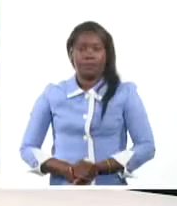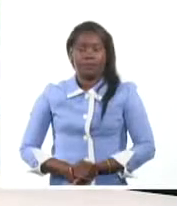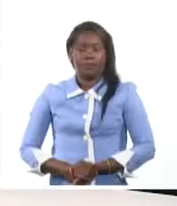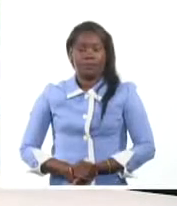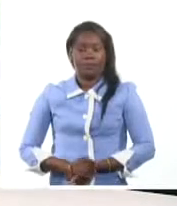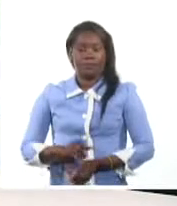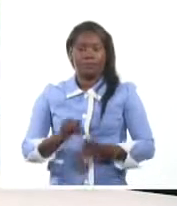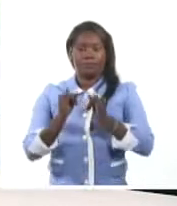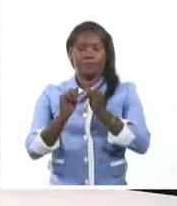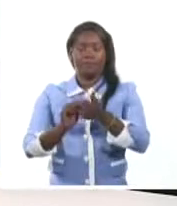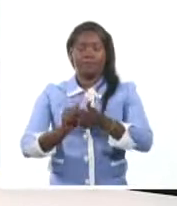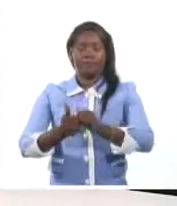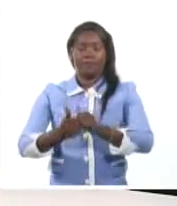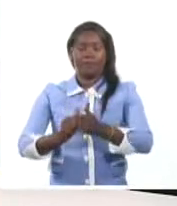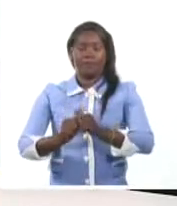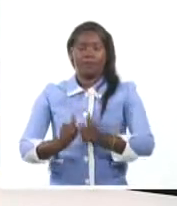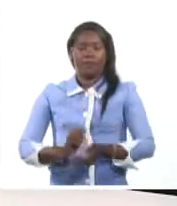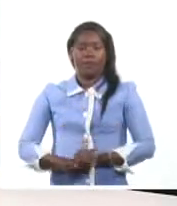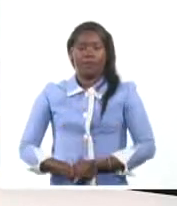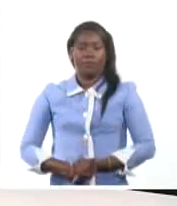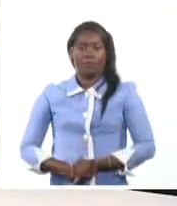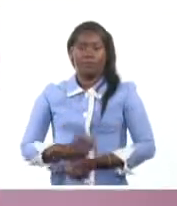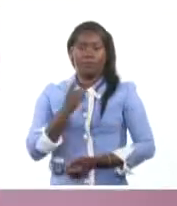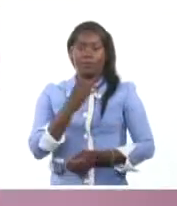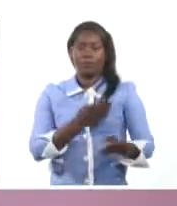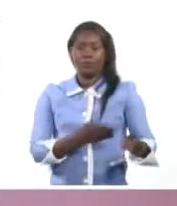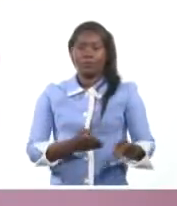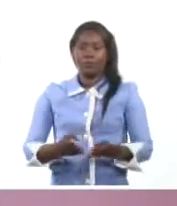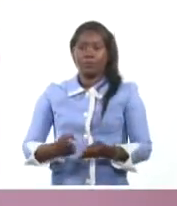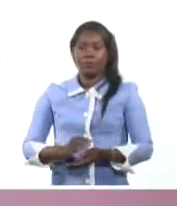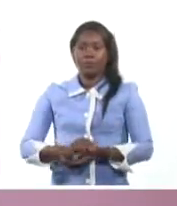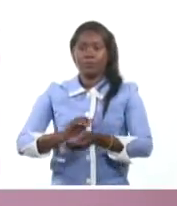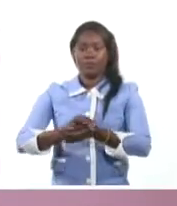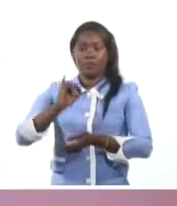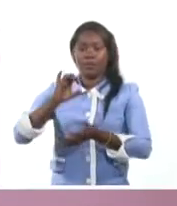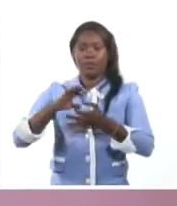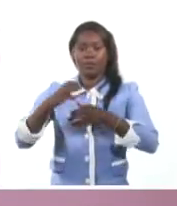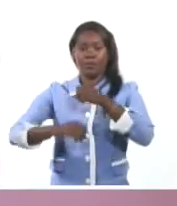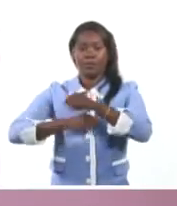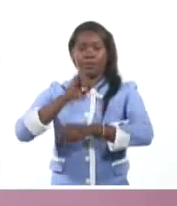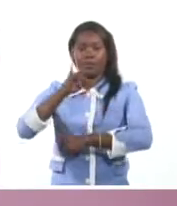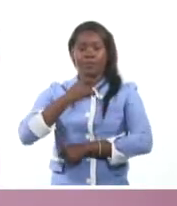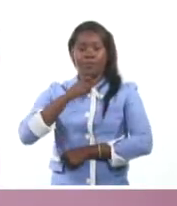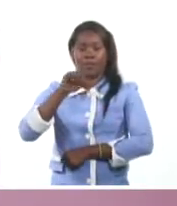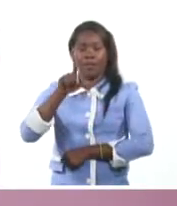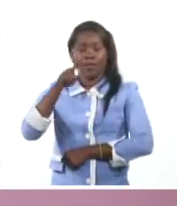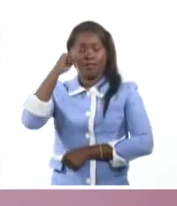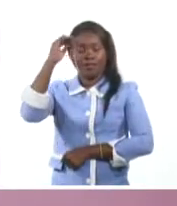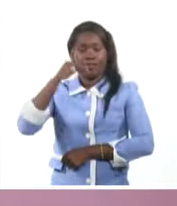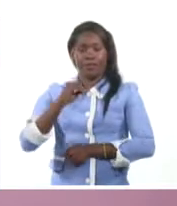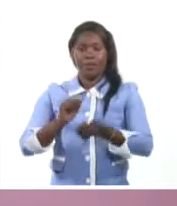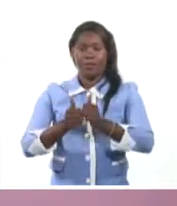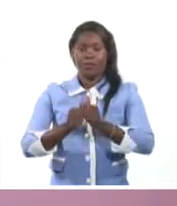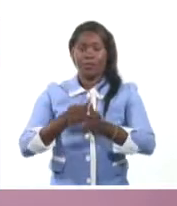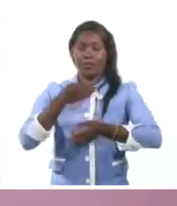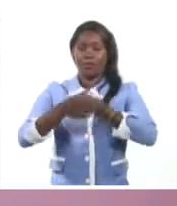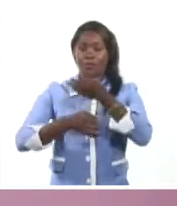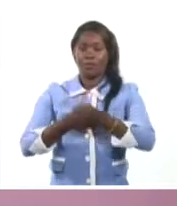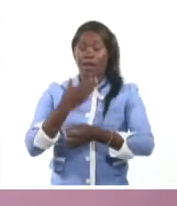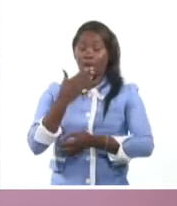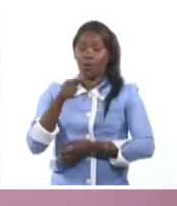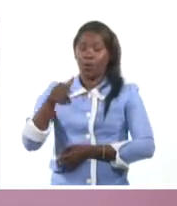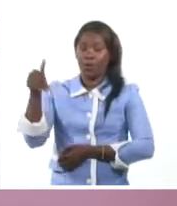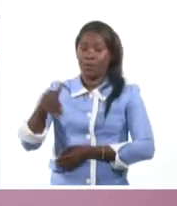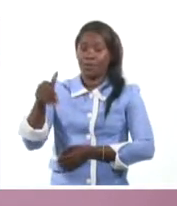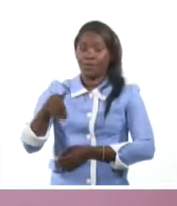Tiempo para los deportes en nuestra emisión dominical y ya se encuentra con nosotros Miguel Ángel Cruz. Qué bueno volver a verte. Qué placer volver a coincidir con usted, Rosy Amaro. Así es,